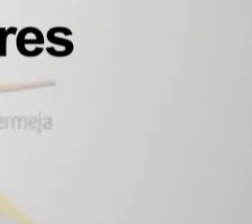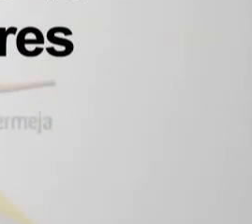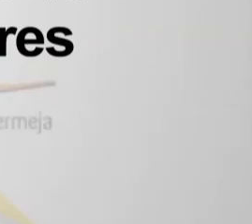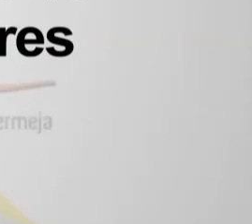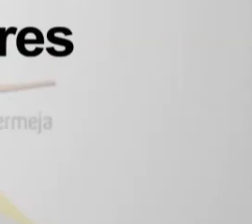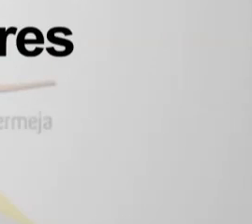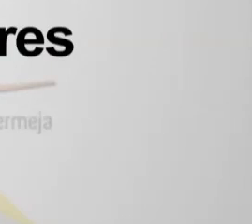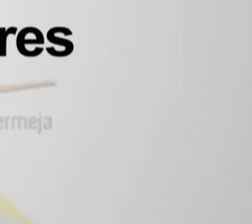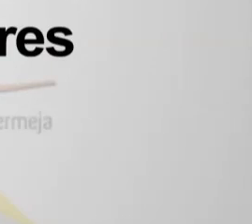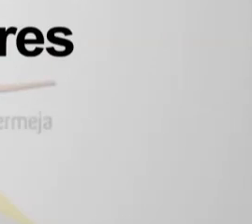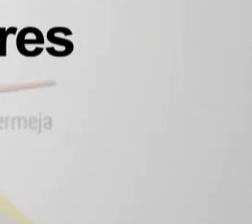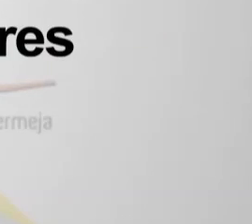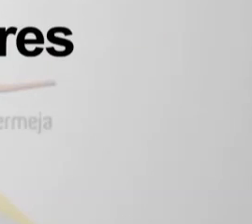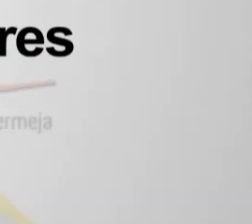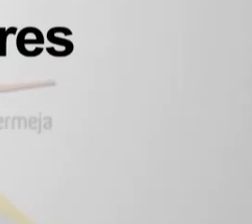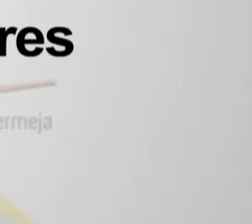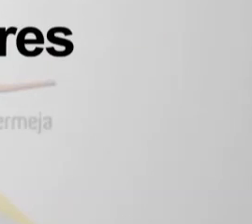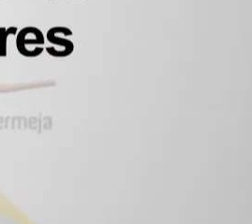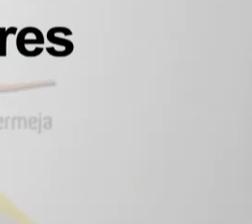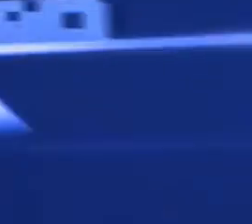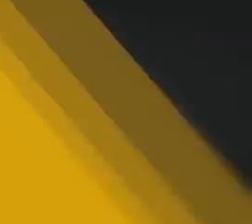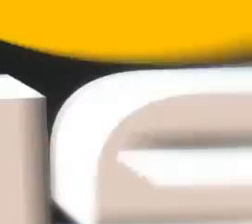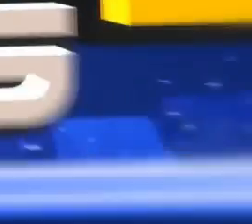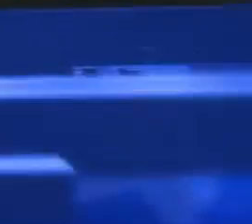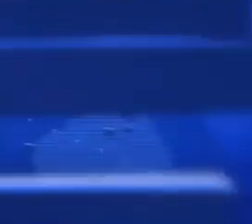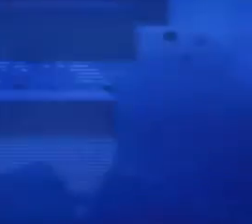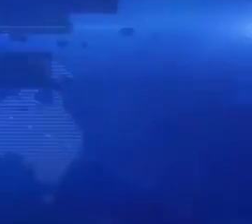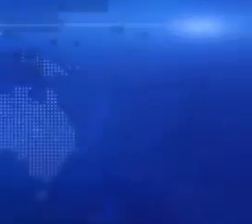número 1725, en el barrio Buenos Aires.